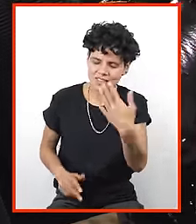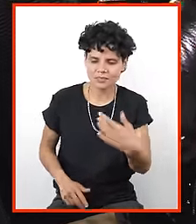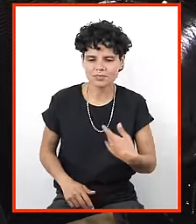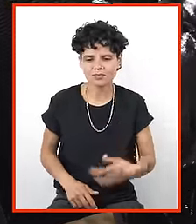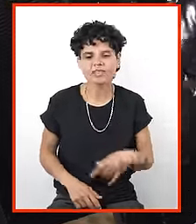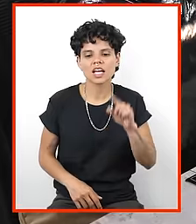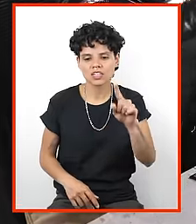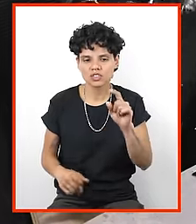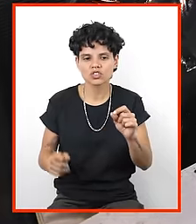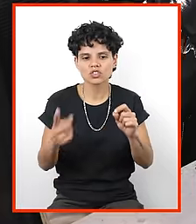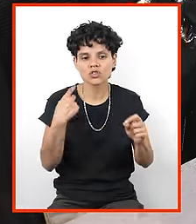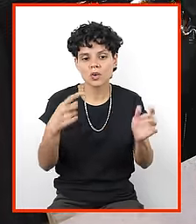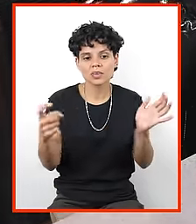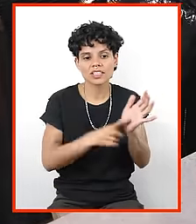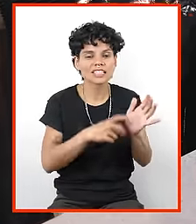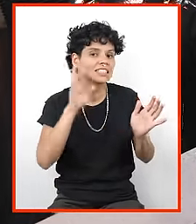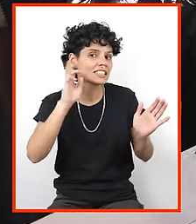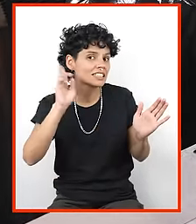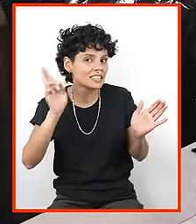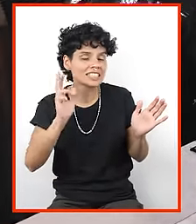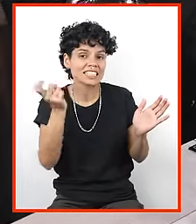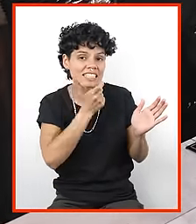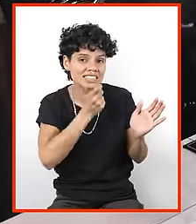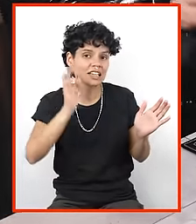tú no sueltes el lápiz.